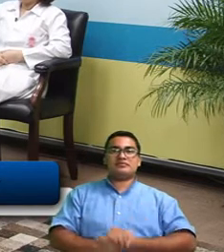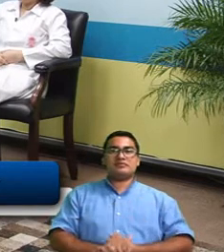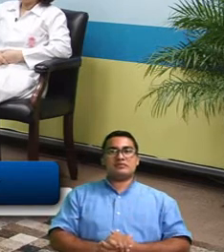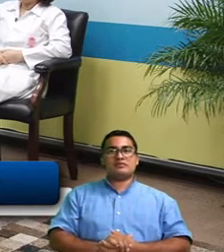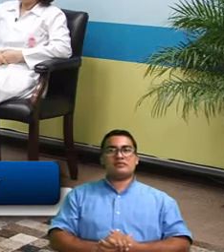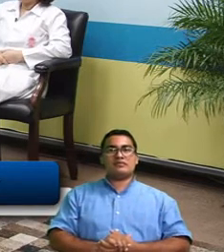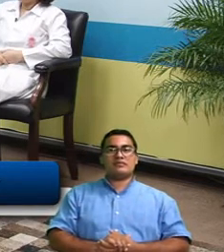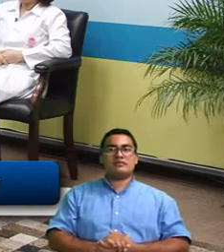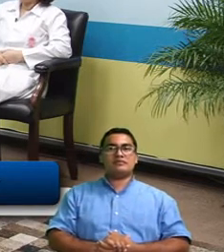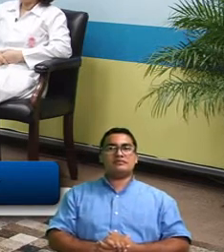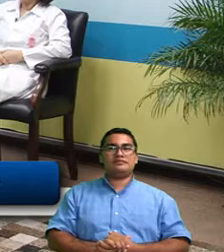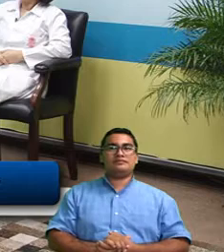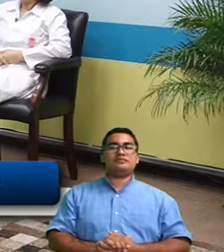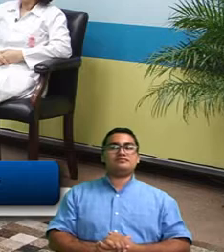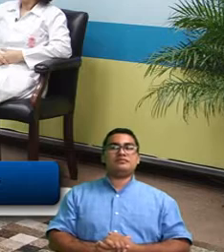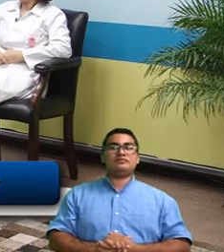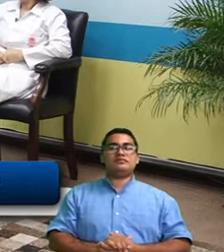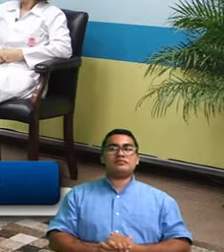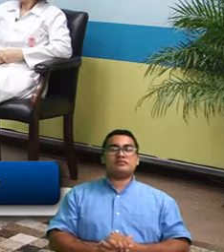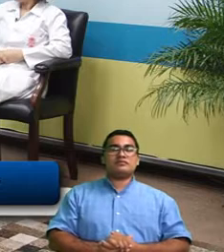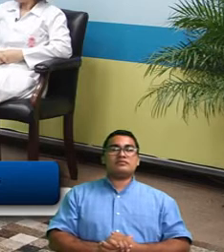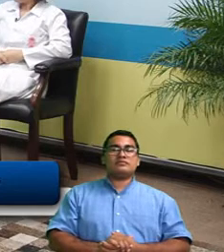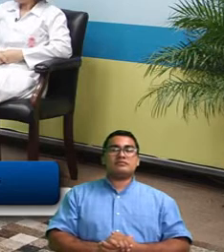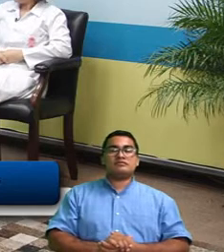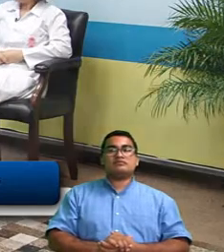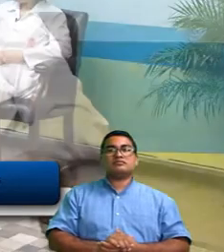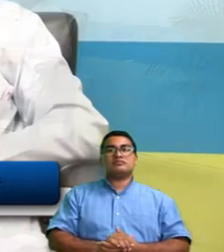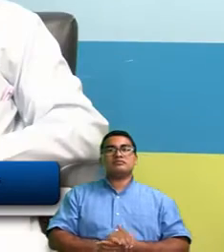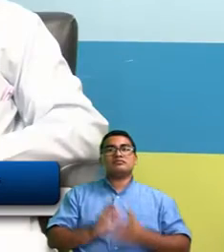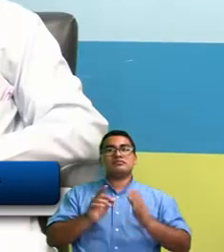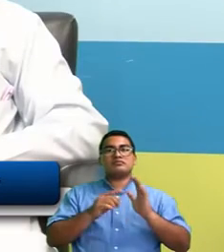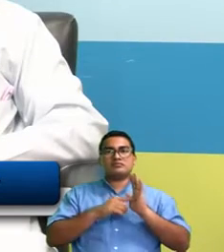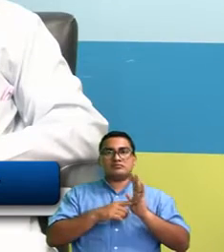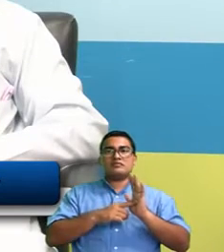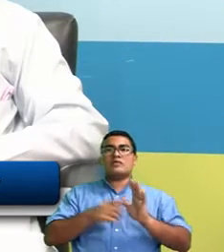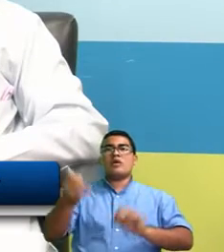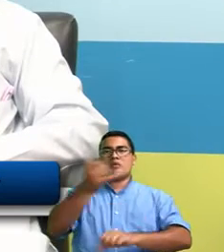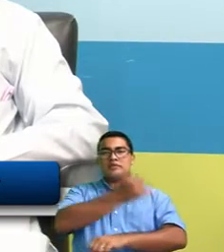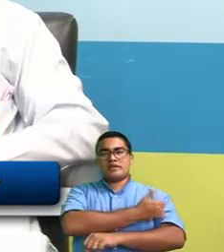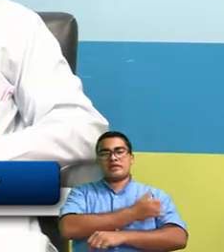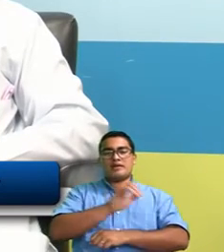de la estrategia, yo conozco lo que pasa en mi hospital, pero sí,